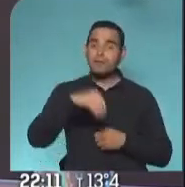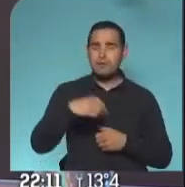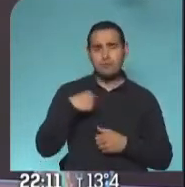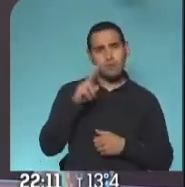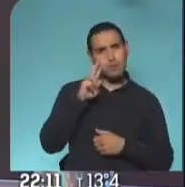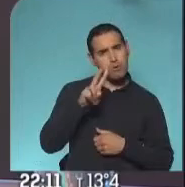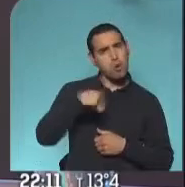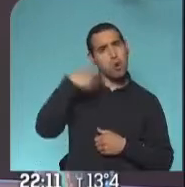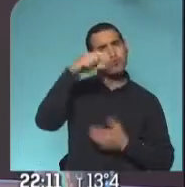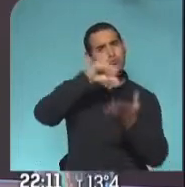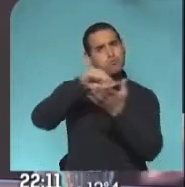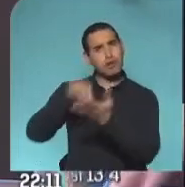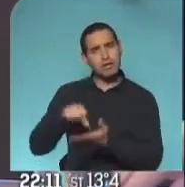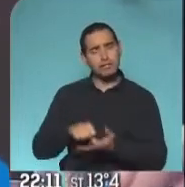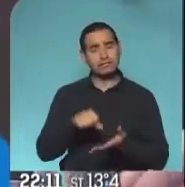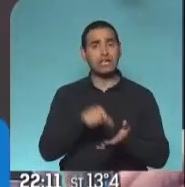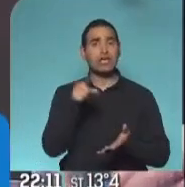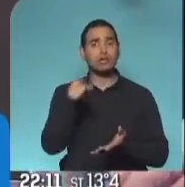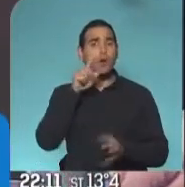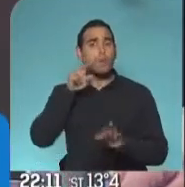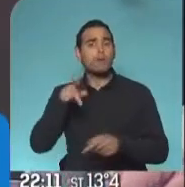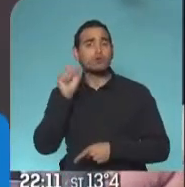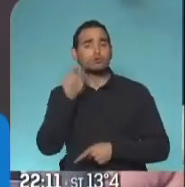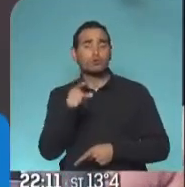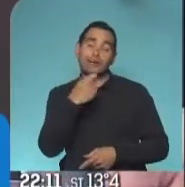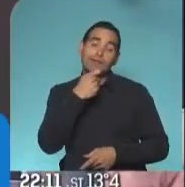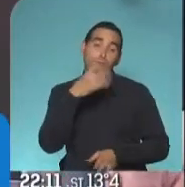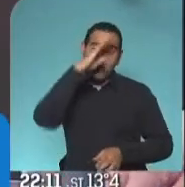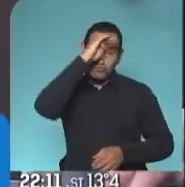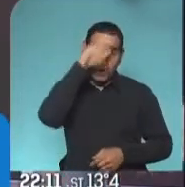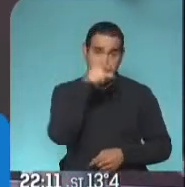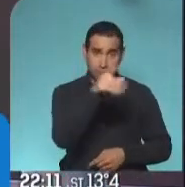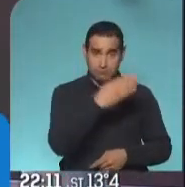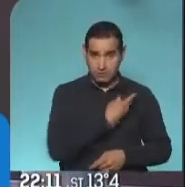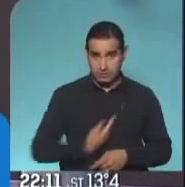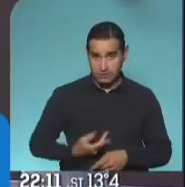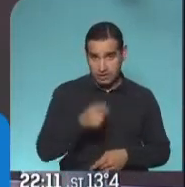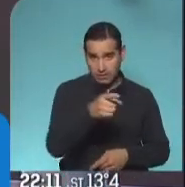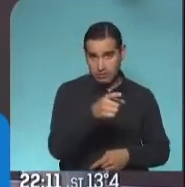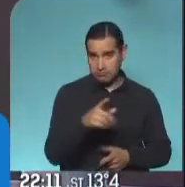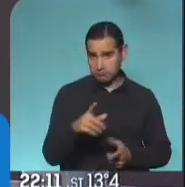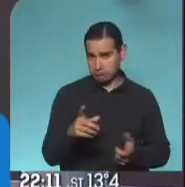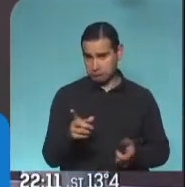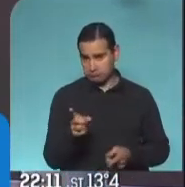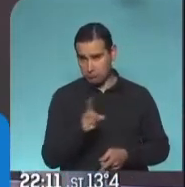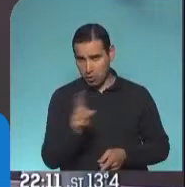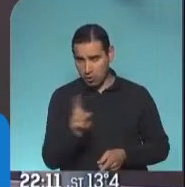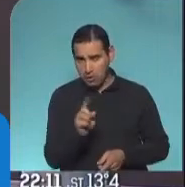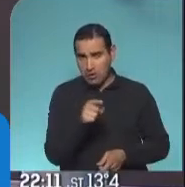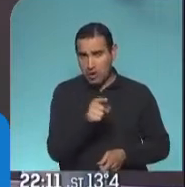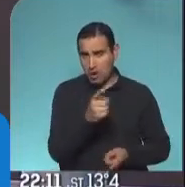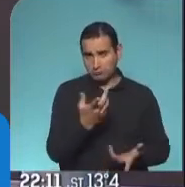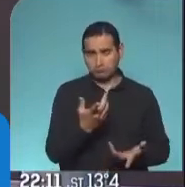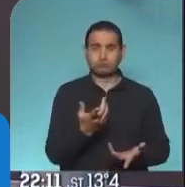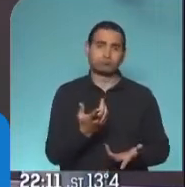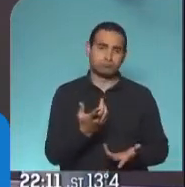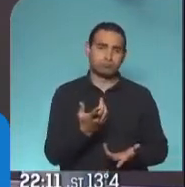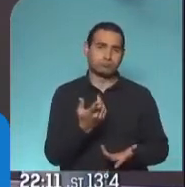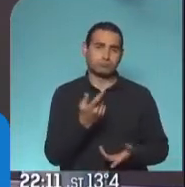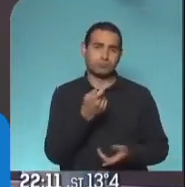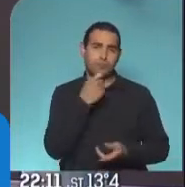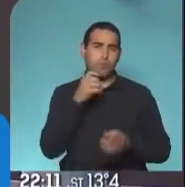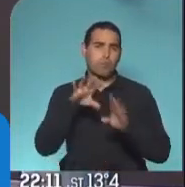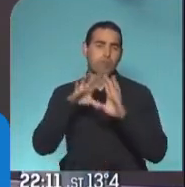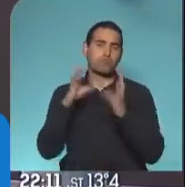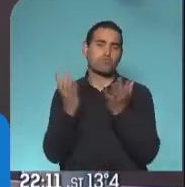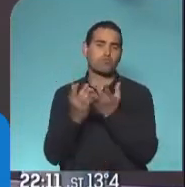mira a otros países del mundo, la política ambiental del presidente Trump, por ejemplo, tampoco es tan claro que haya posibilidad por parte del mundo